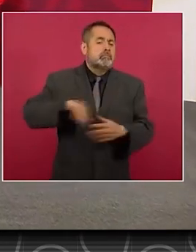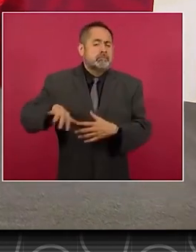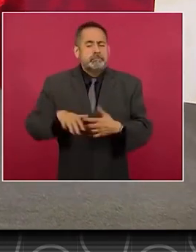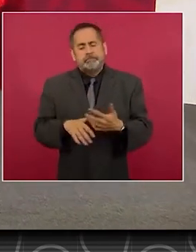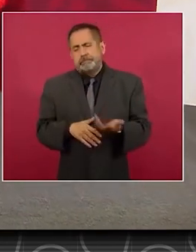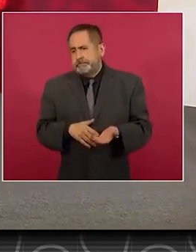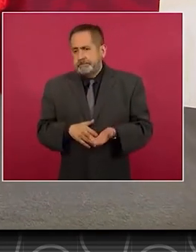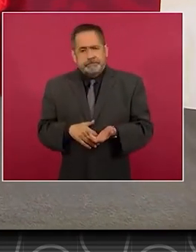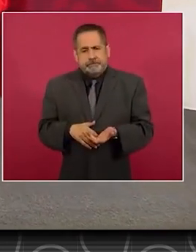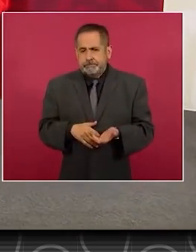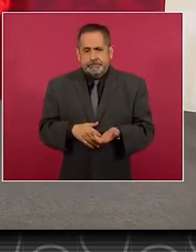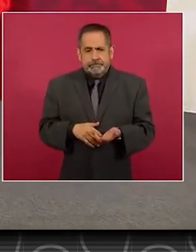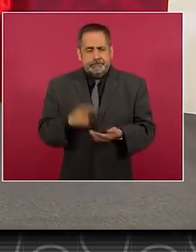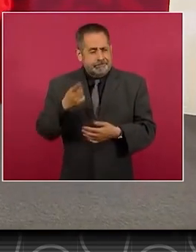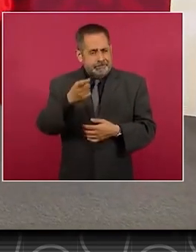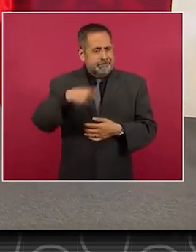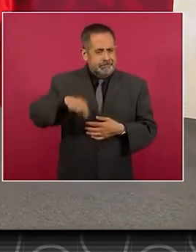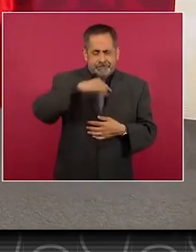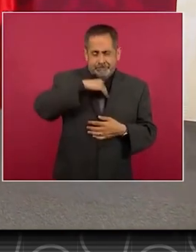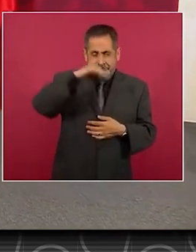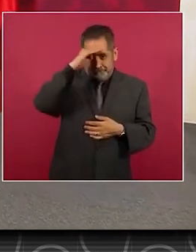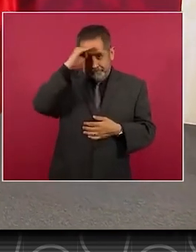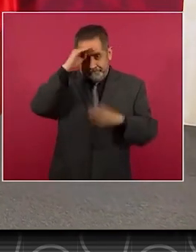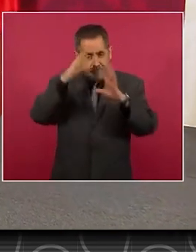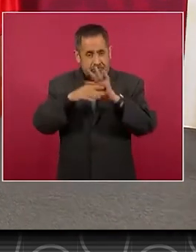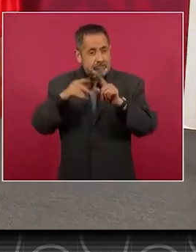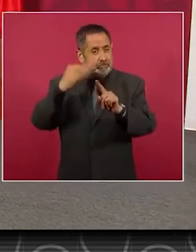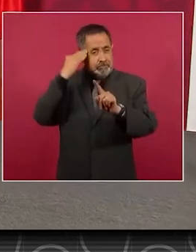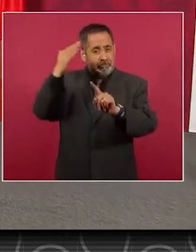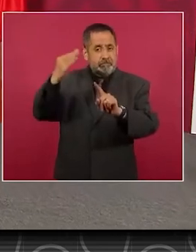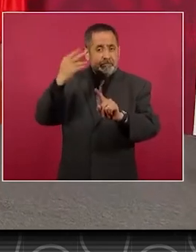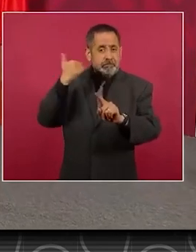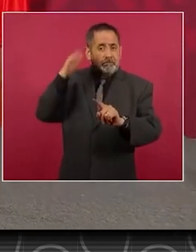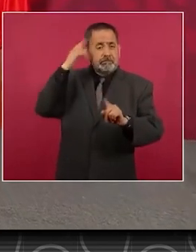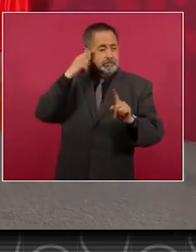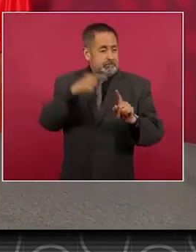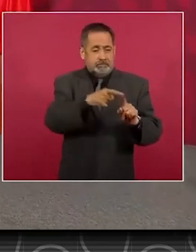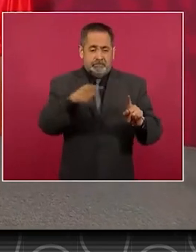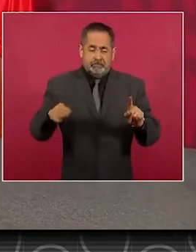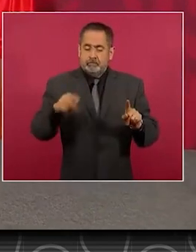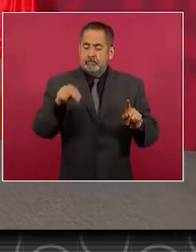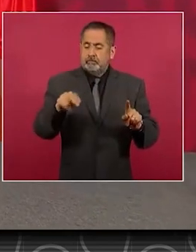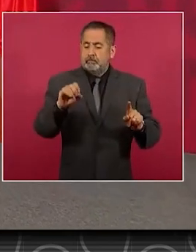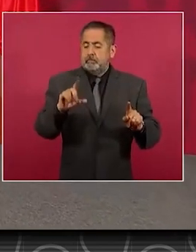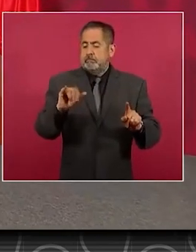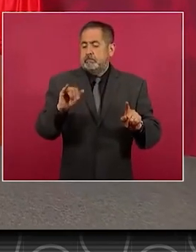y esas son las que se consideraron en la época del neoliberalismo